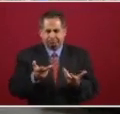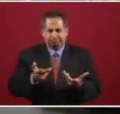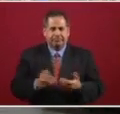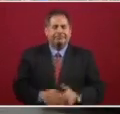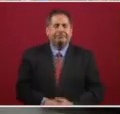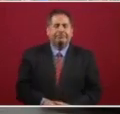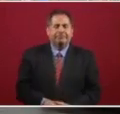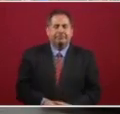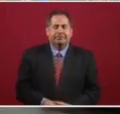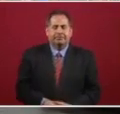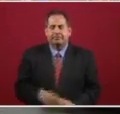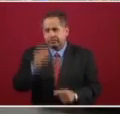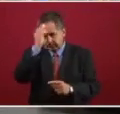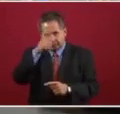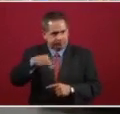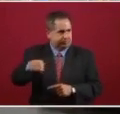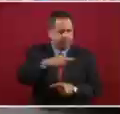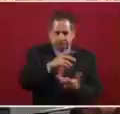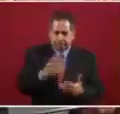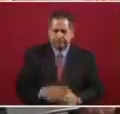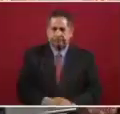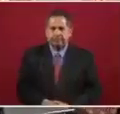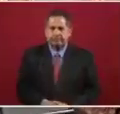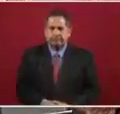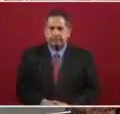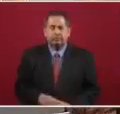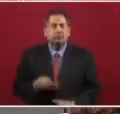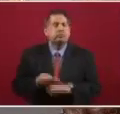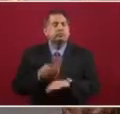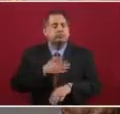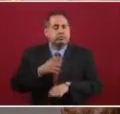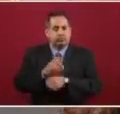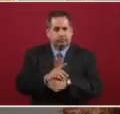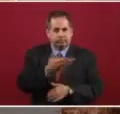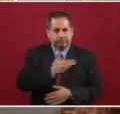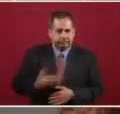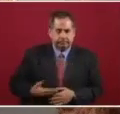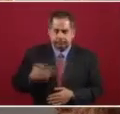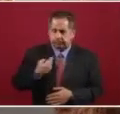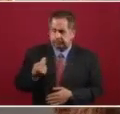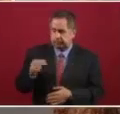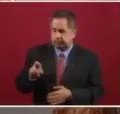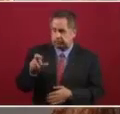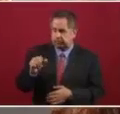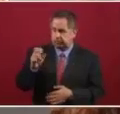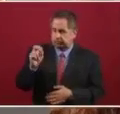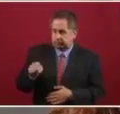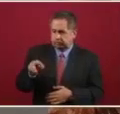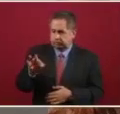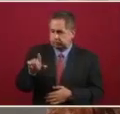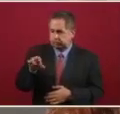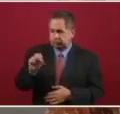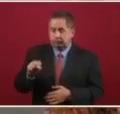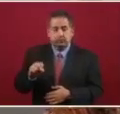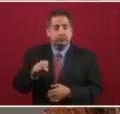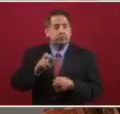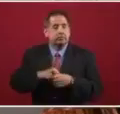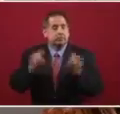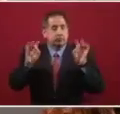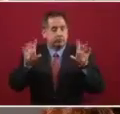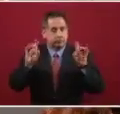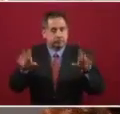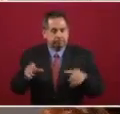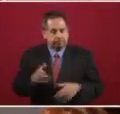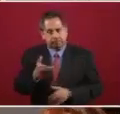Muy buenos días, presidente. La opinión de todos. Muy buenos días, presidente. Ramón Flores, corresponsal de Los Ángeles de Guadalupe